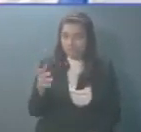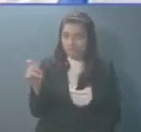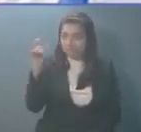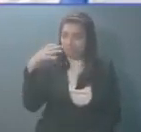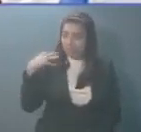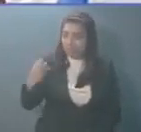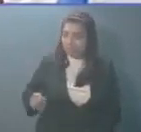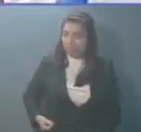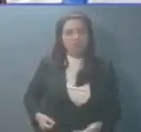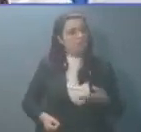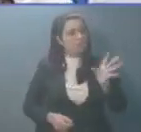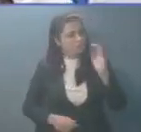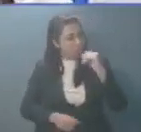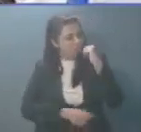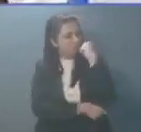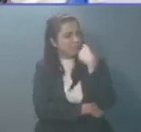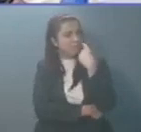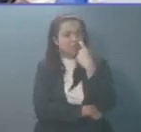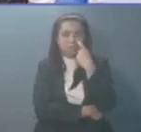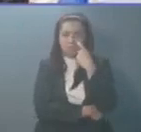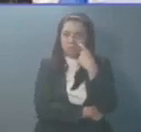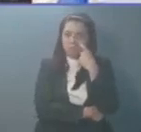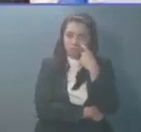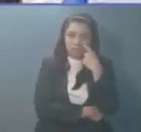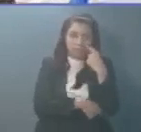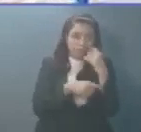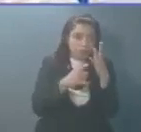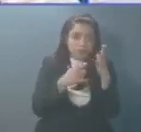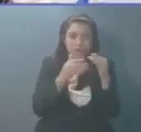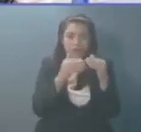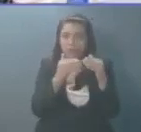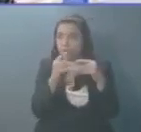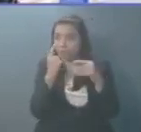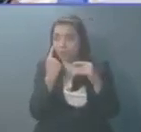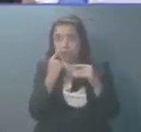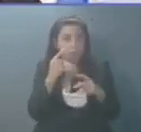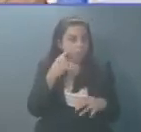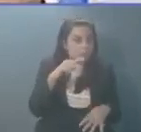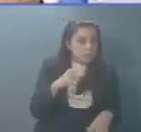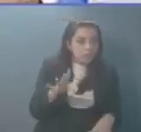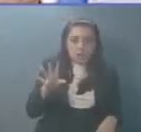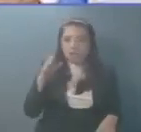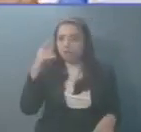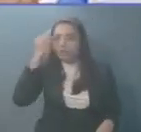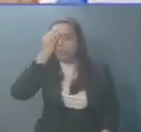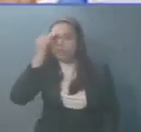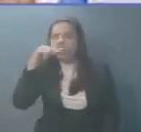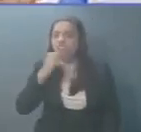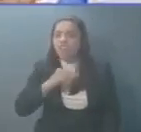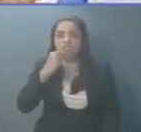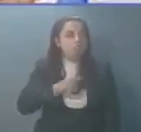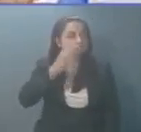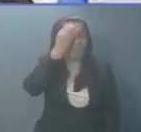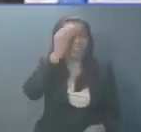a ir como la película aquella que llamaba Casa Fantasma, hoy van a ver Casa Troles.